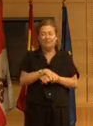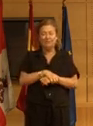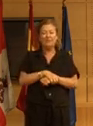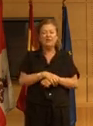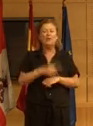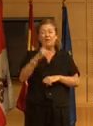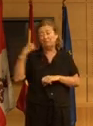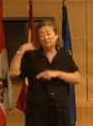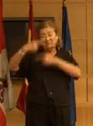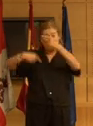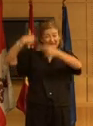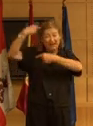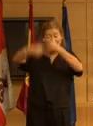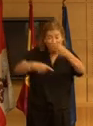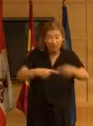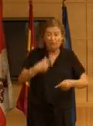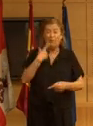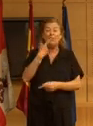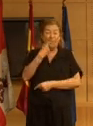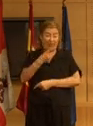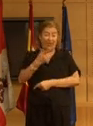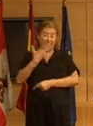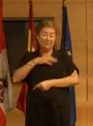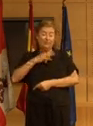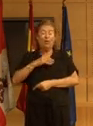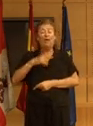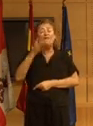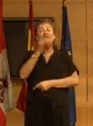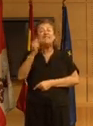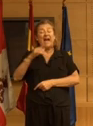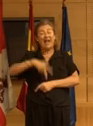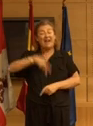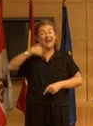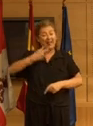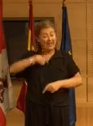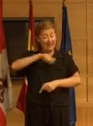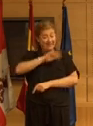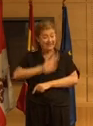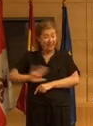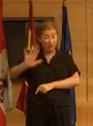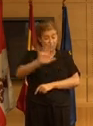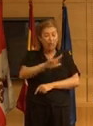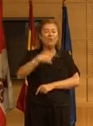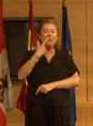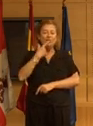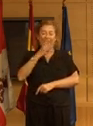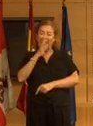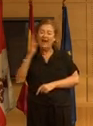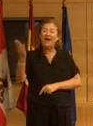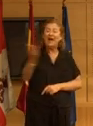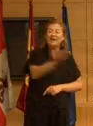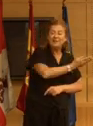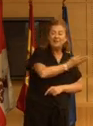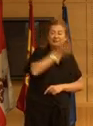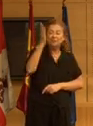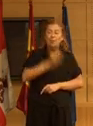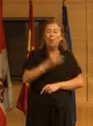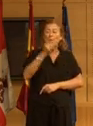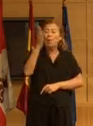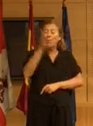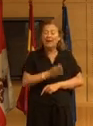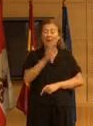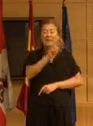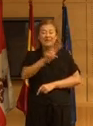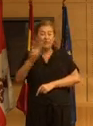Una tradición que, tal y como afirma la propia Fiscalía General del Estado, a través de la instrucción 1/22, que es una